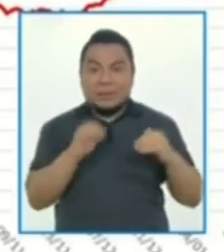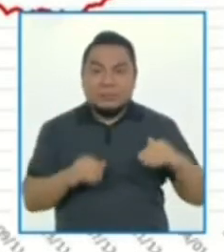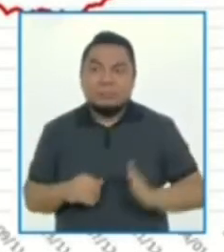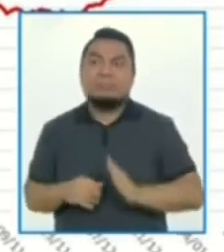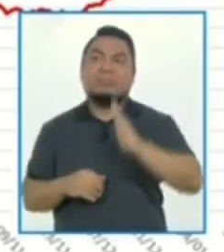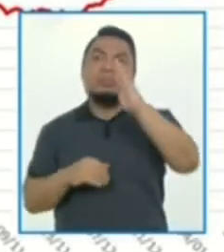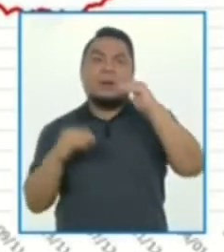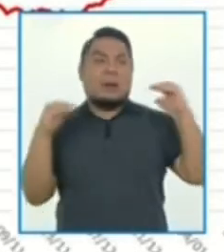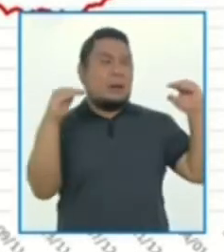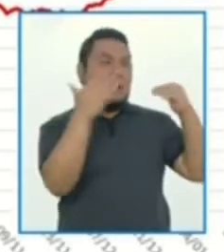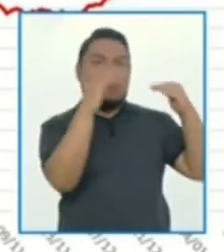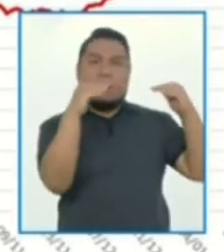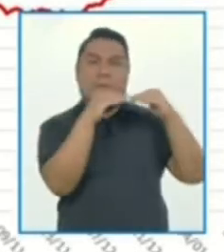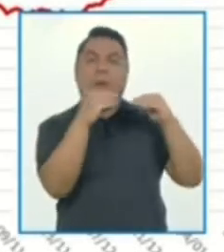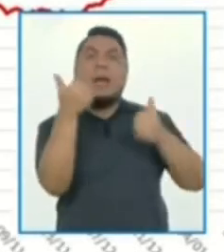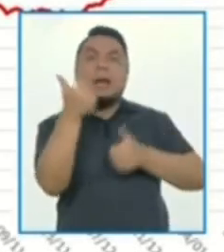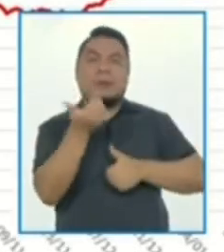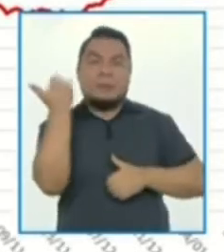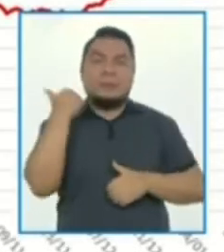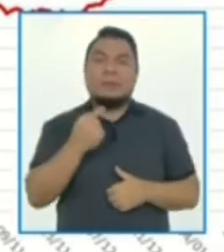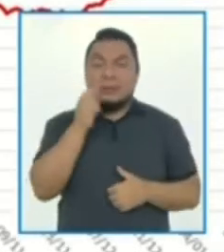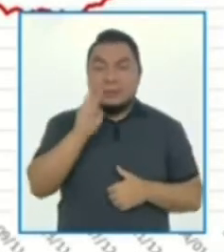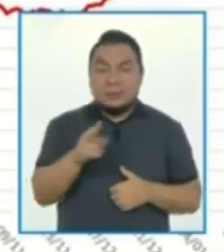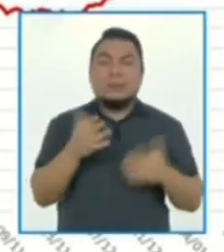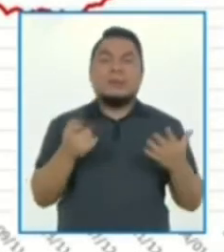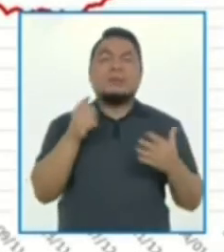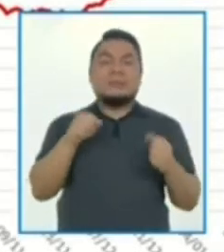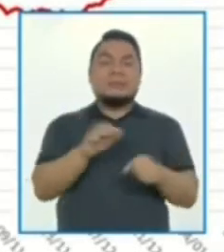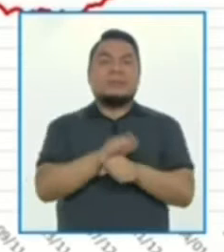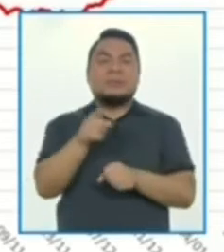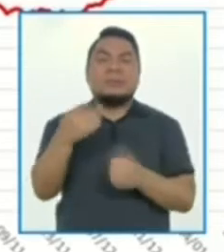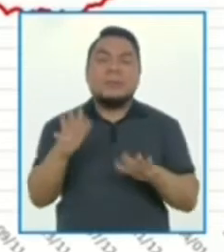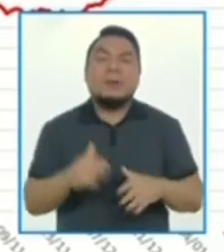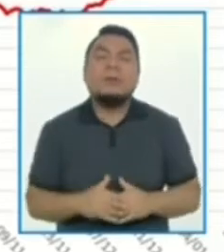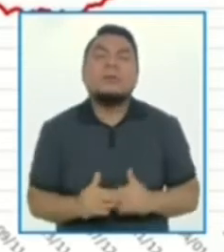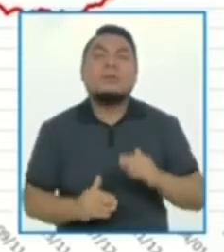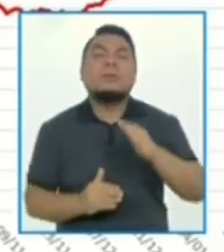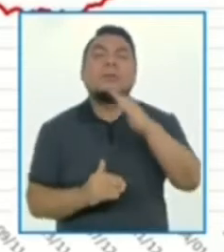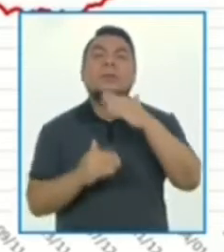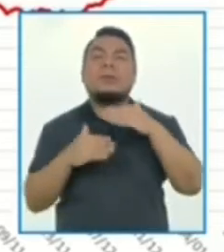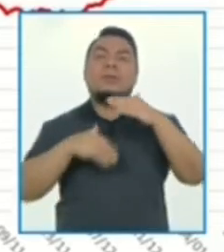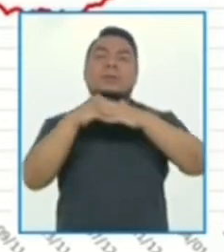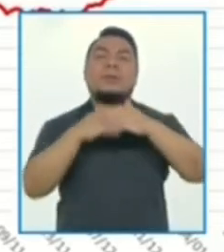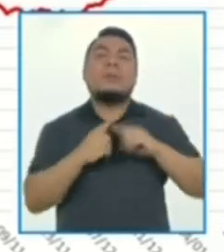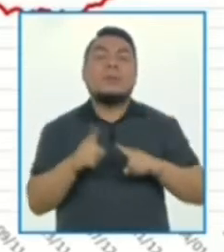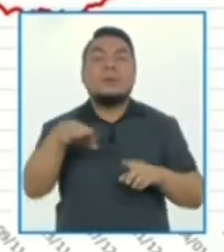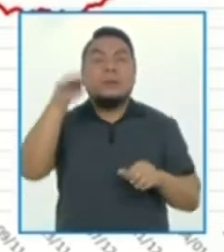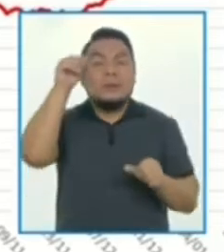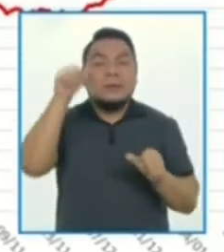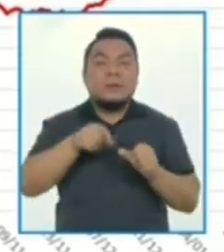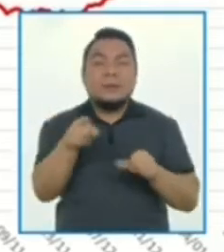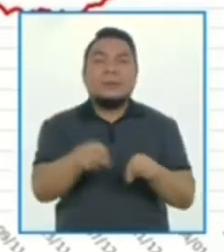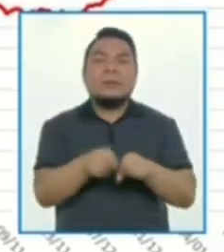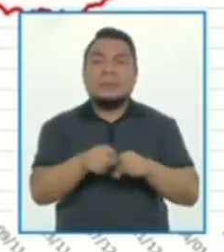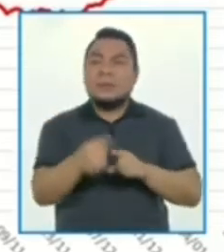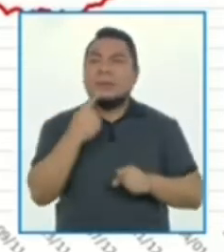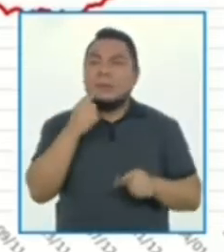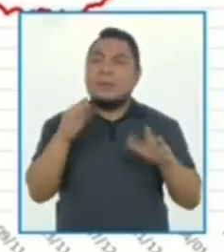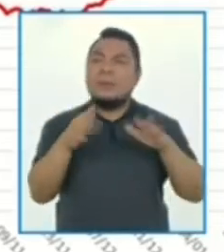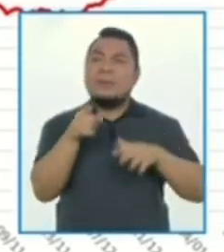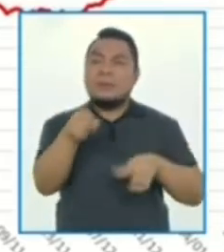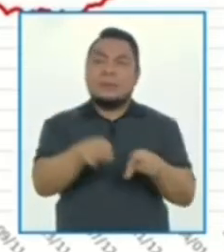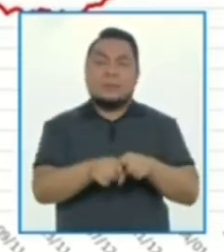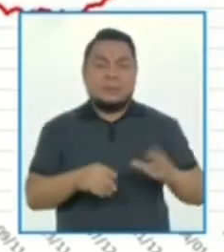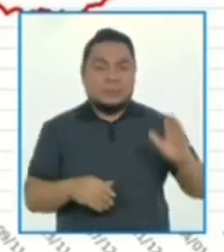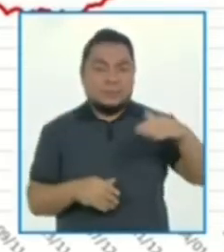pantalla y sobre todo cómo ha ido creciendo para prácticamente llenar y llegar a un nivel tope. Pero recordamos además, si hacemos el comparativo, ni en